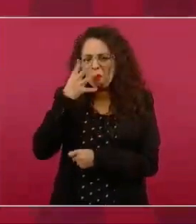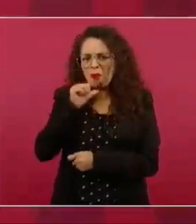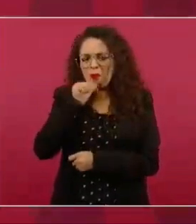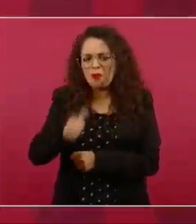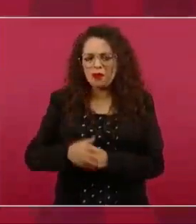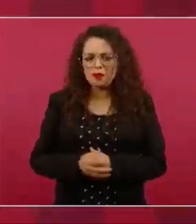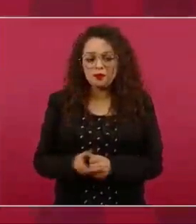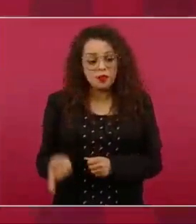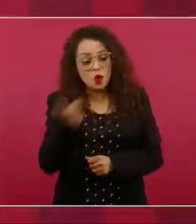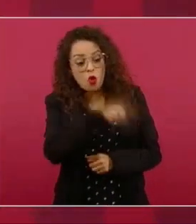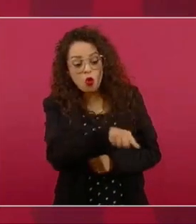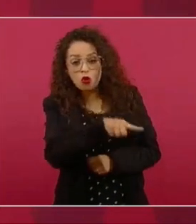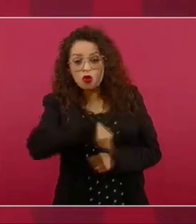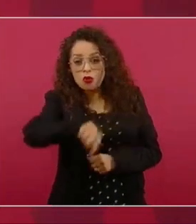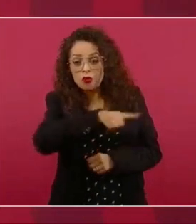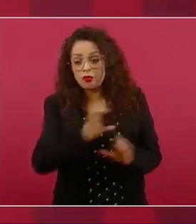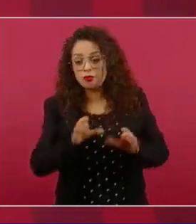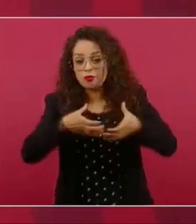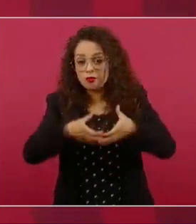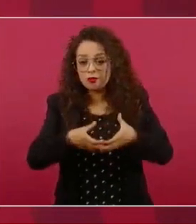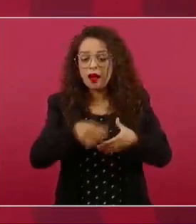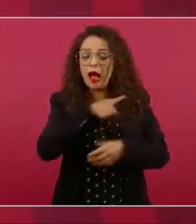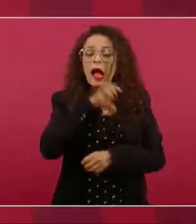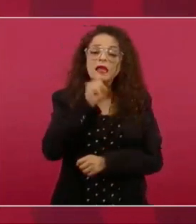corruptos, hipócritas.